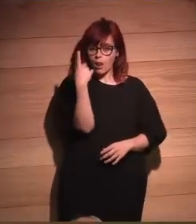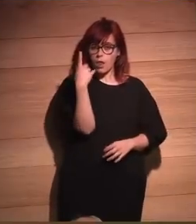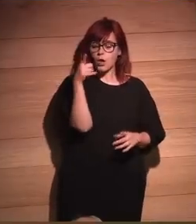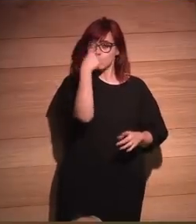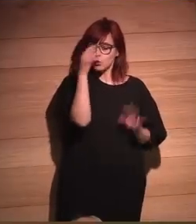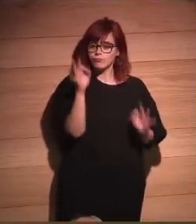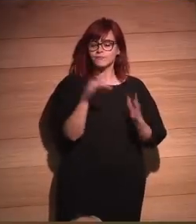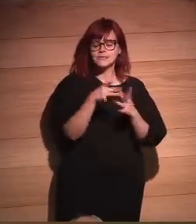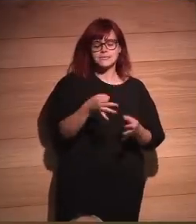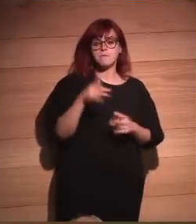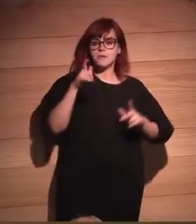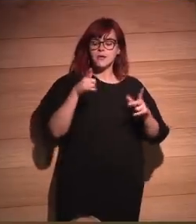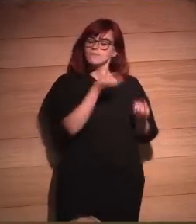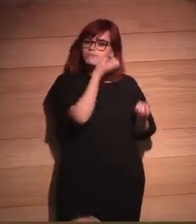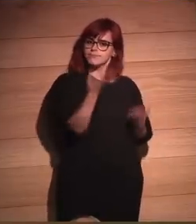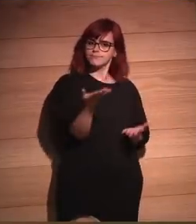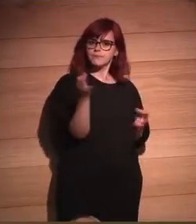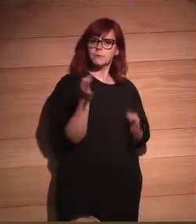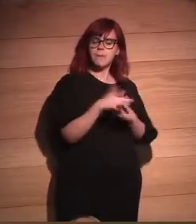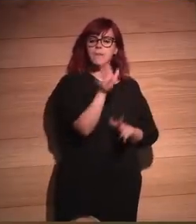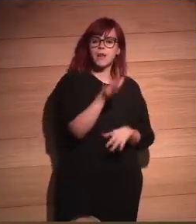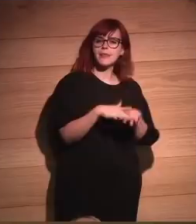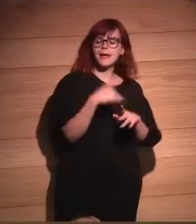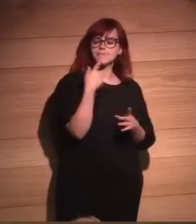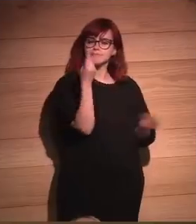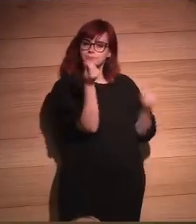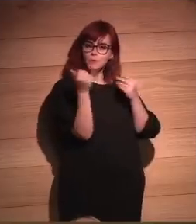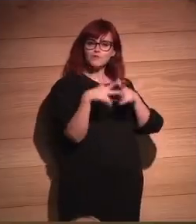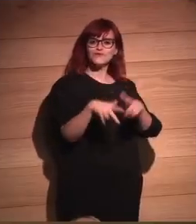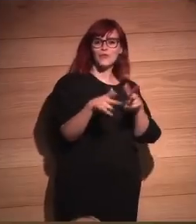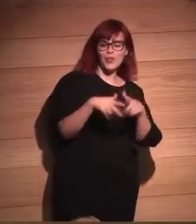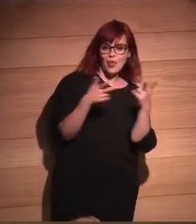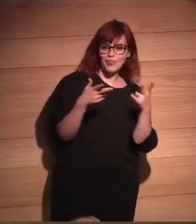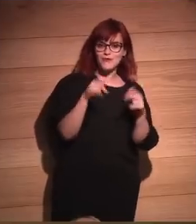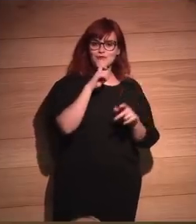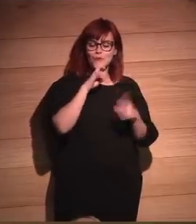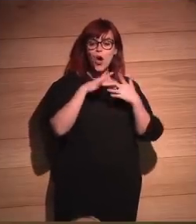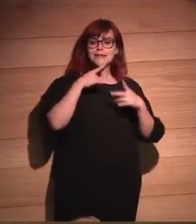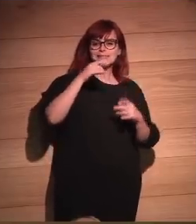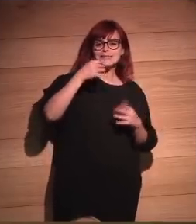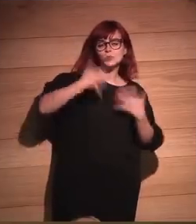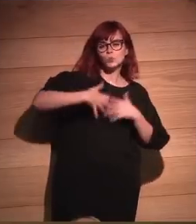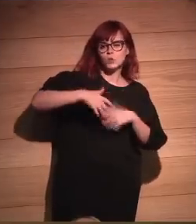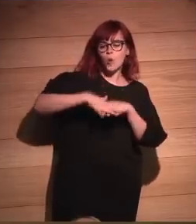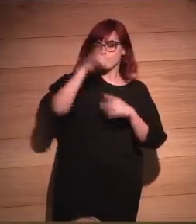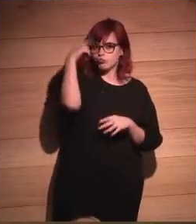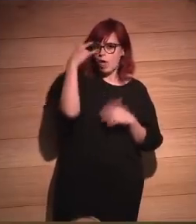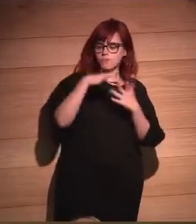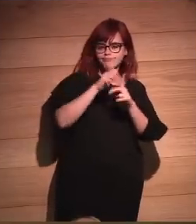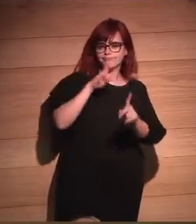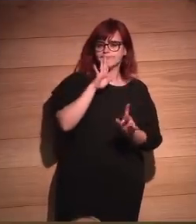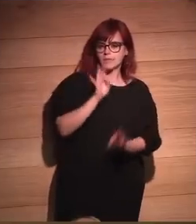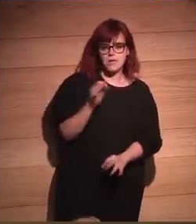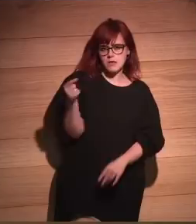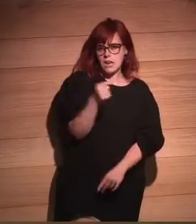cultural siempre es muy expresiva de, digamos, de la temperatura de una sociedad. La industria cultural tiene una visión verdaderamente